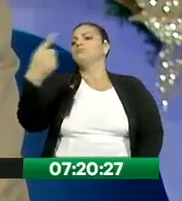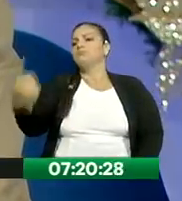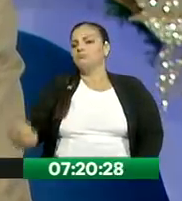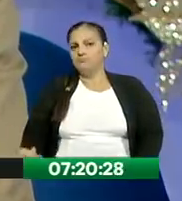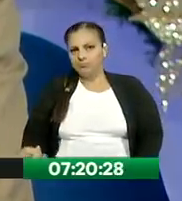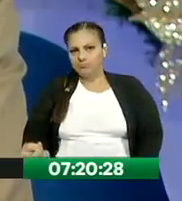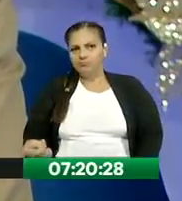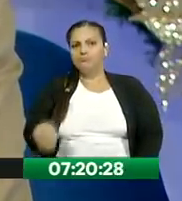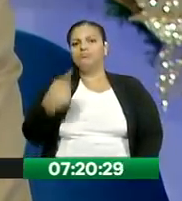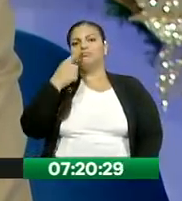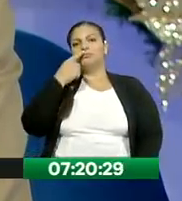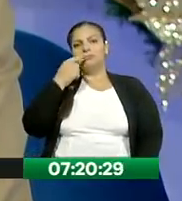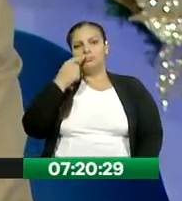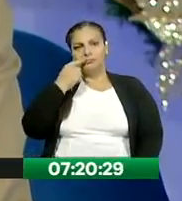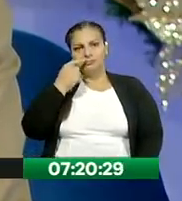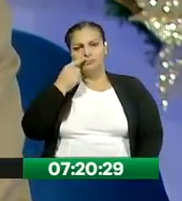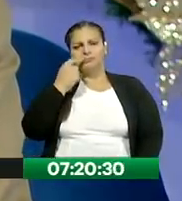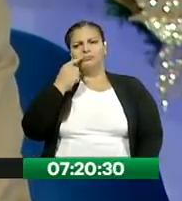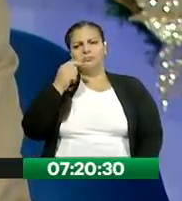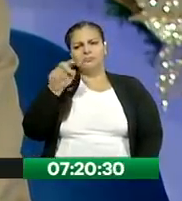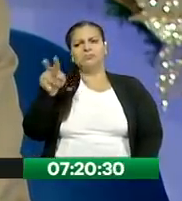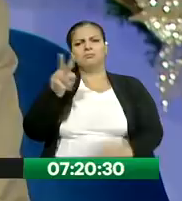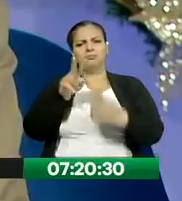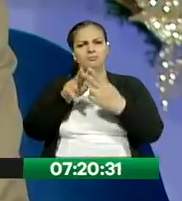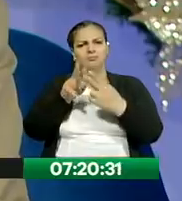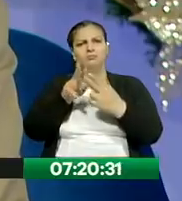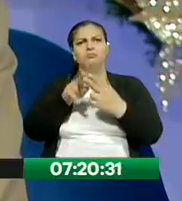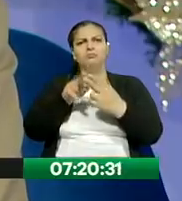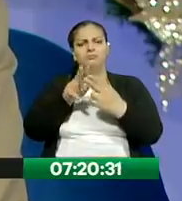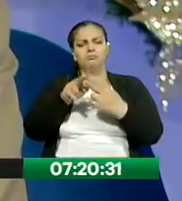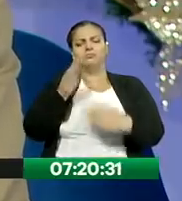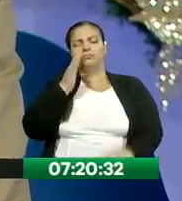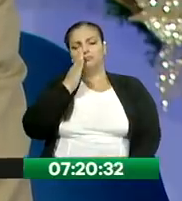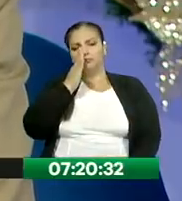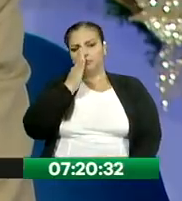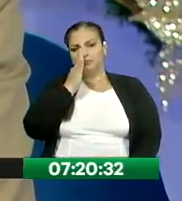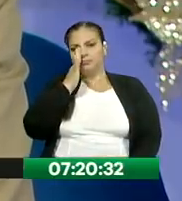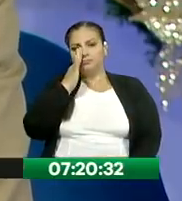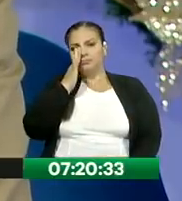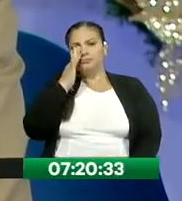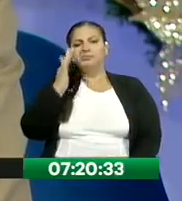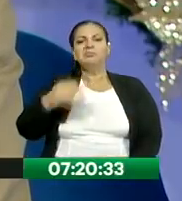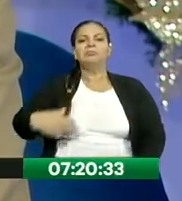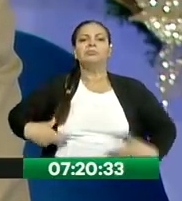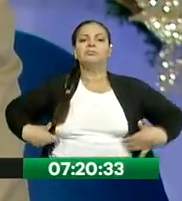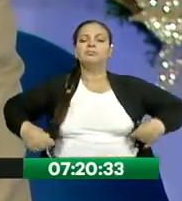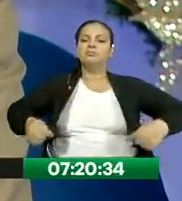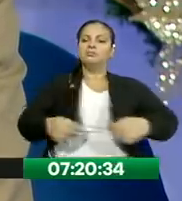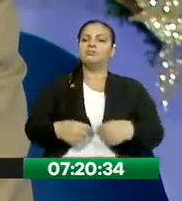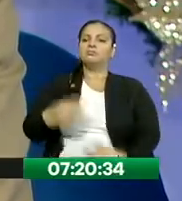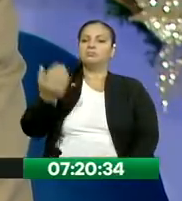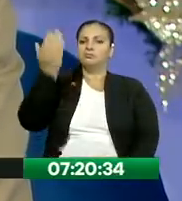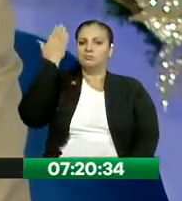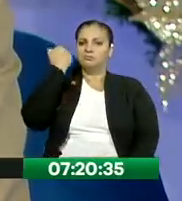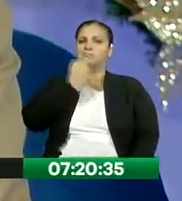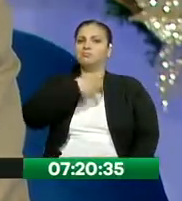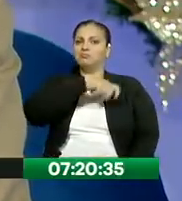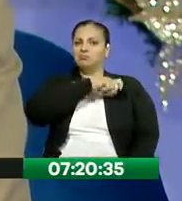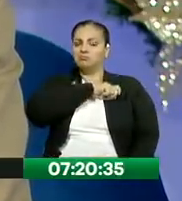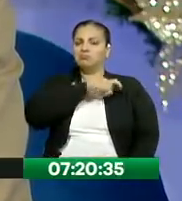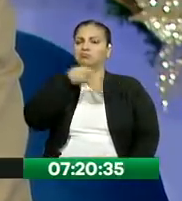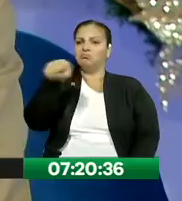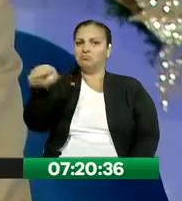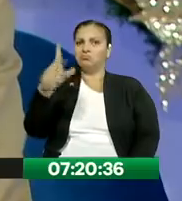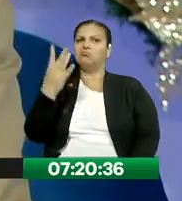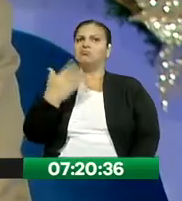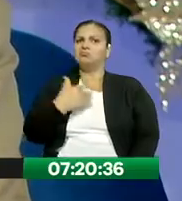académico reconocido en México, reconocido en España, y yo creo que ambos tienen